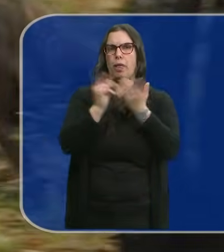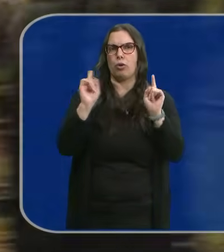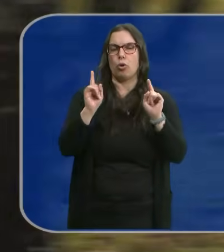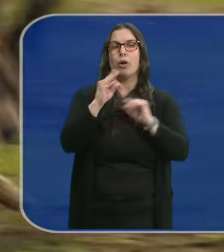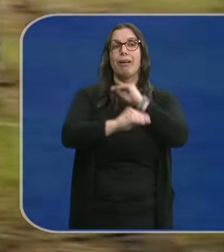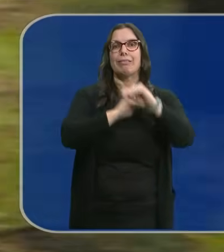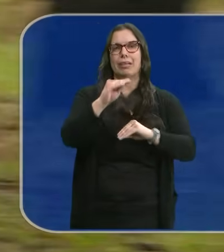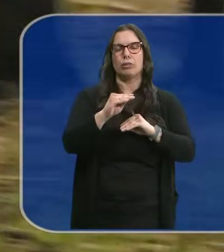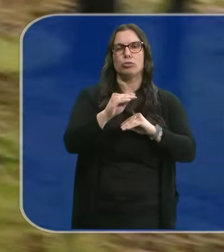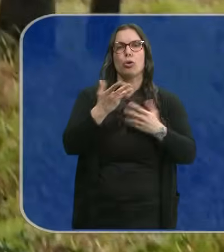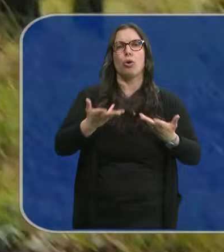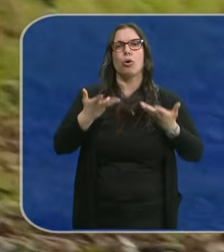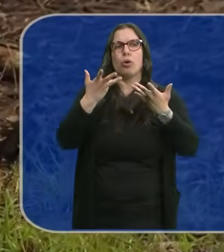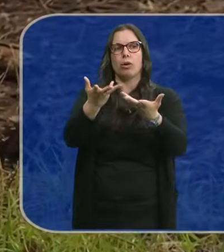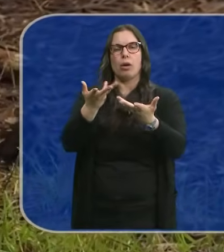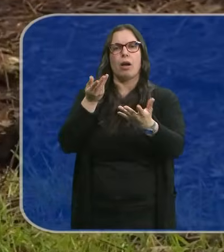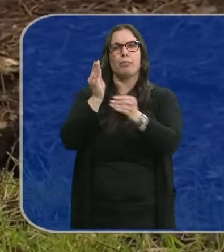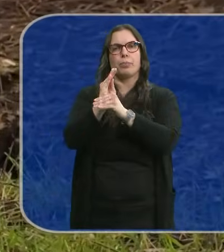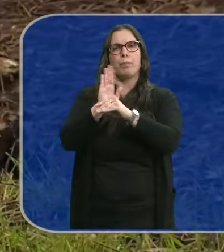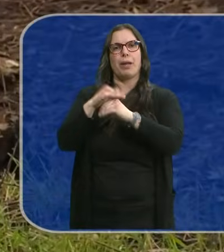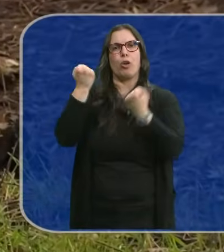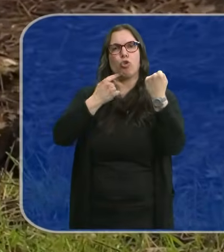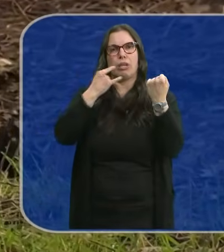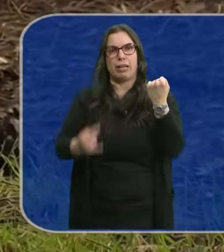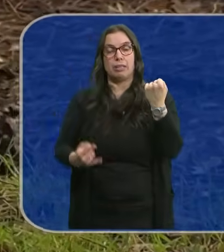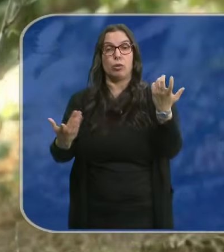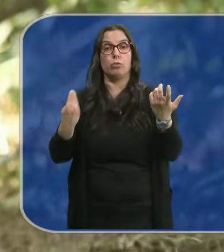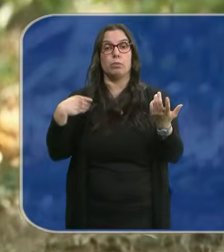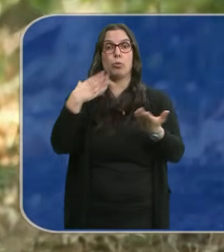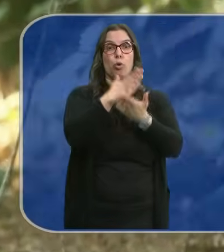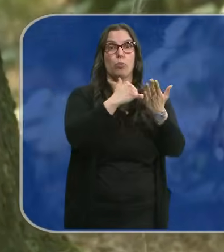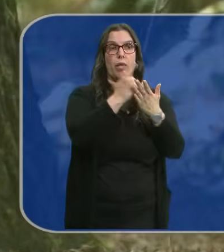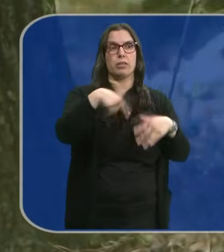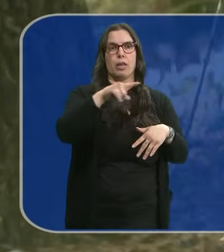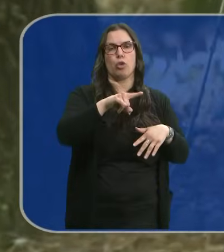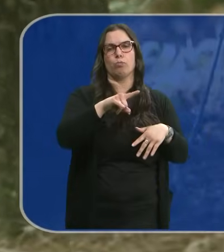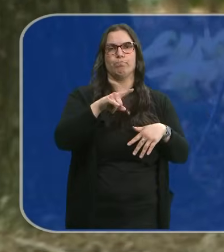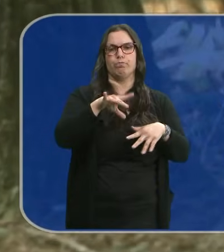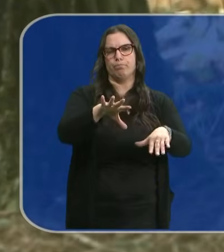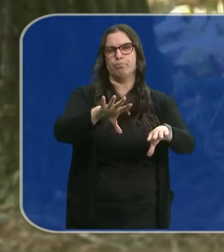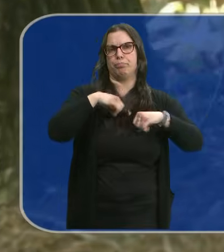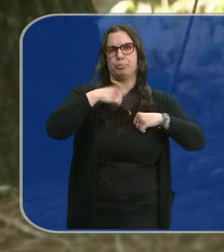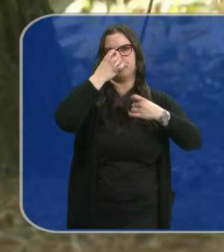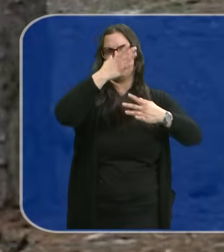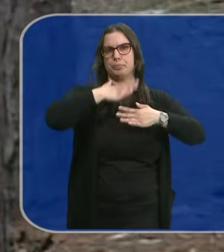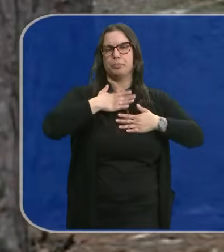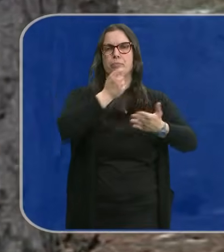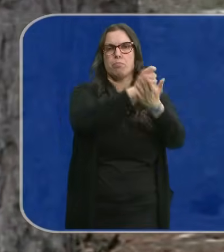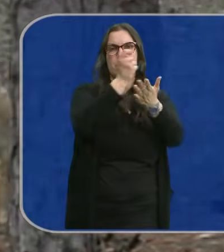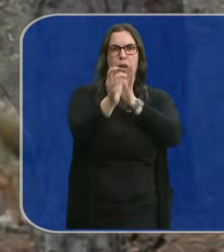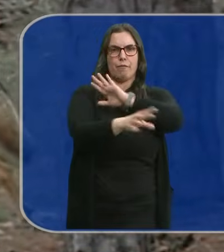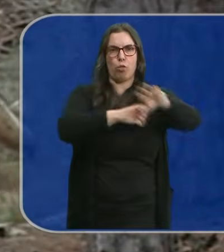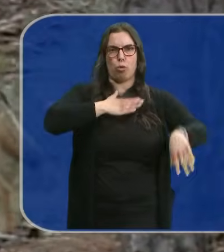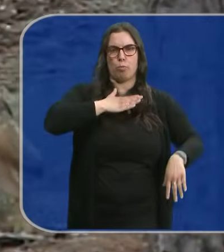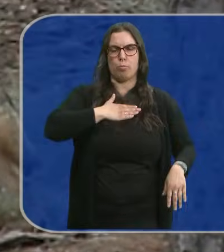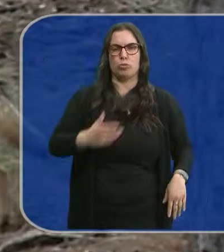se ha destinado a financiar ayudas al coche eléctrico. Mientras tanto, son las propias comunidades las que están asumiendo el pago de esas indemnizaciones con fondos